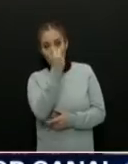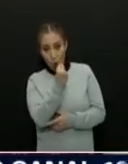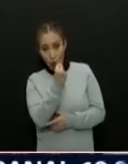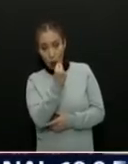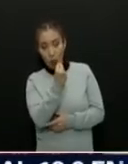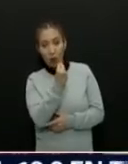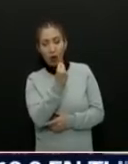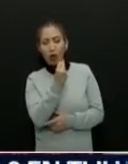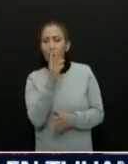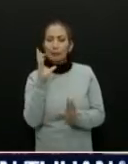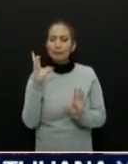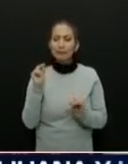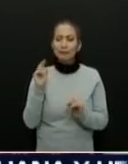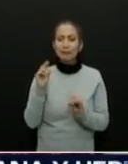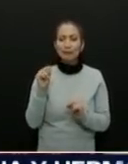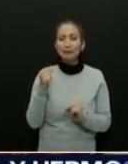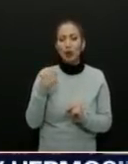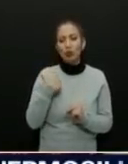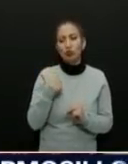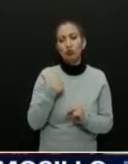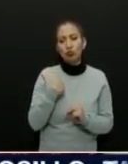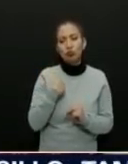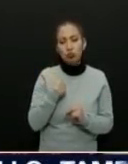que estaba de